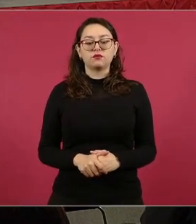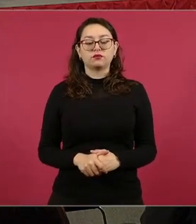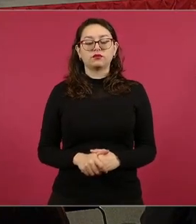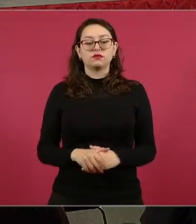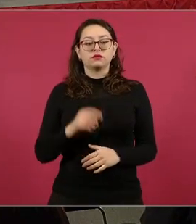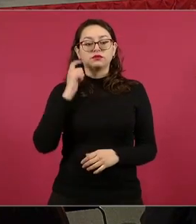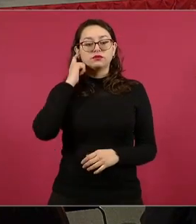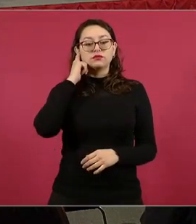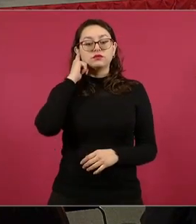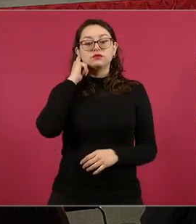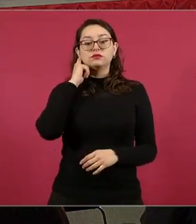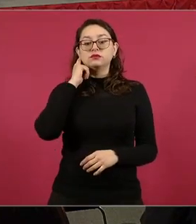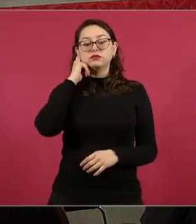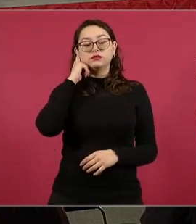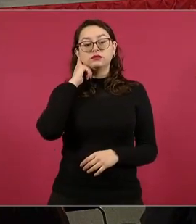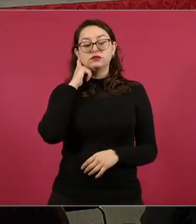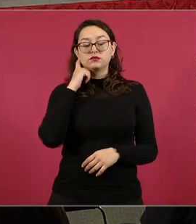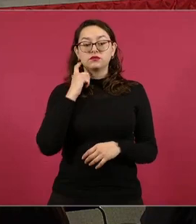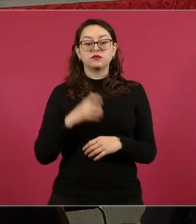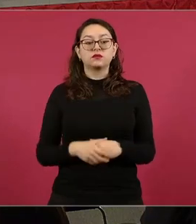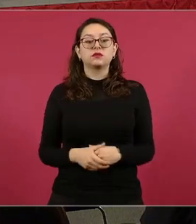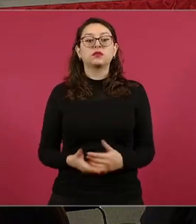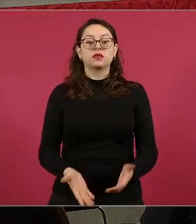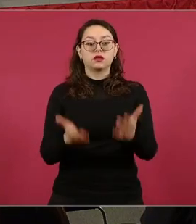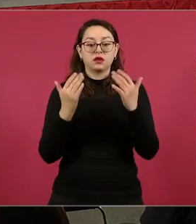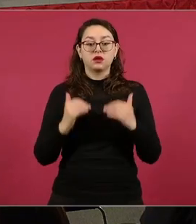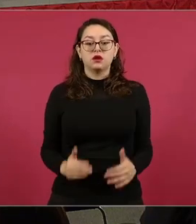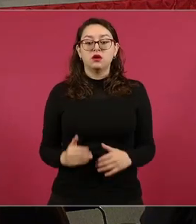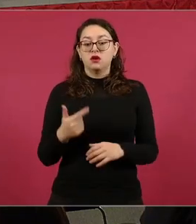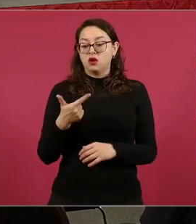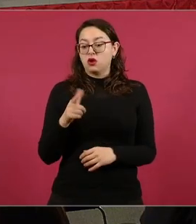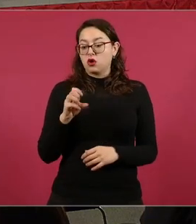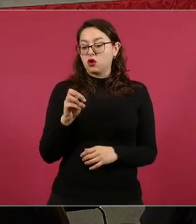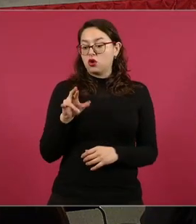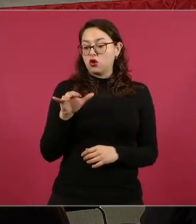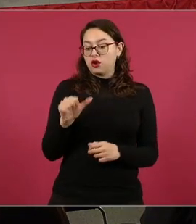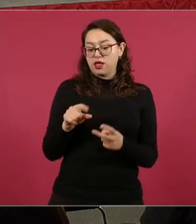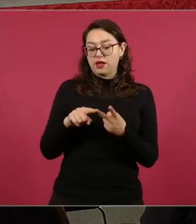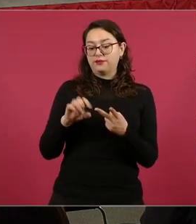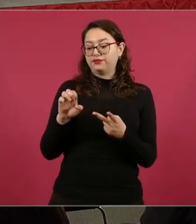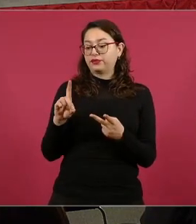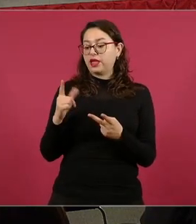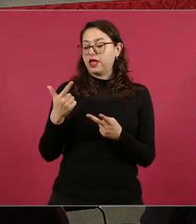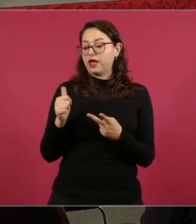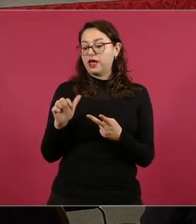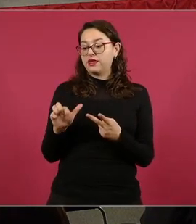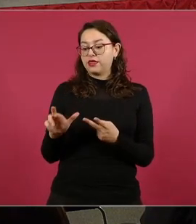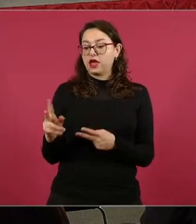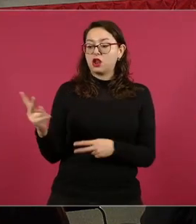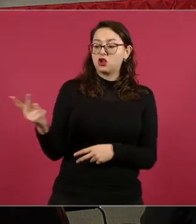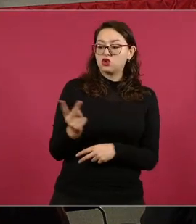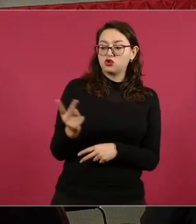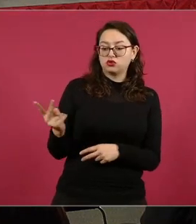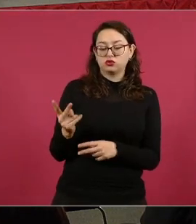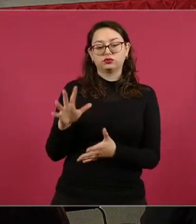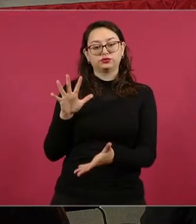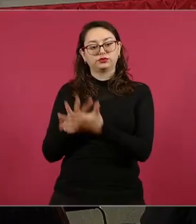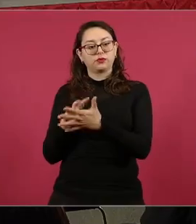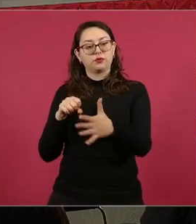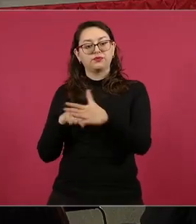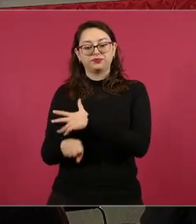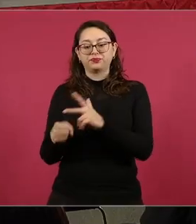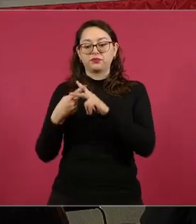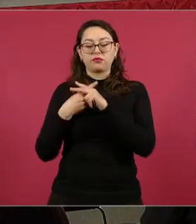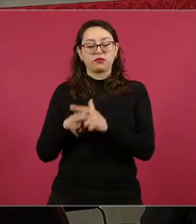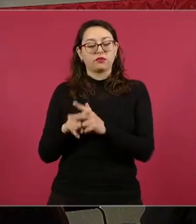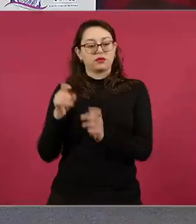Esta vinculación a proceso se trata de Gloria N. y Edgar N. Se les acusa de su probable responsabilidad en delitos de